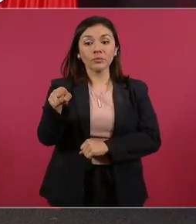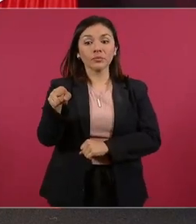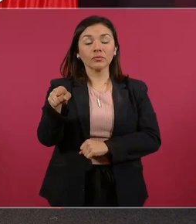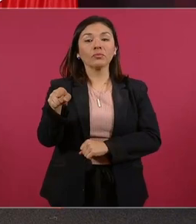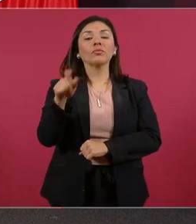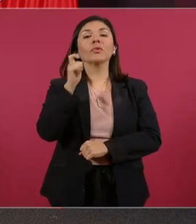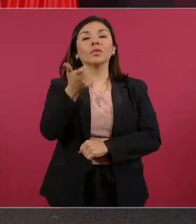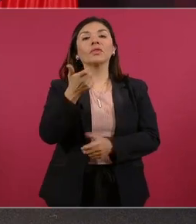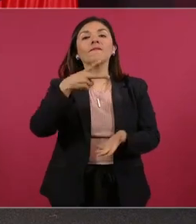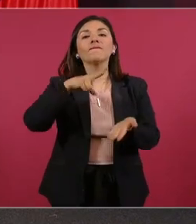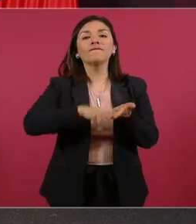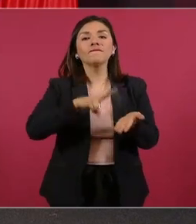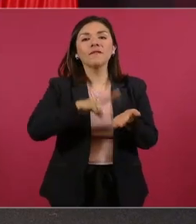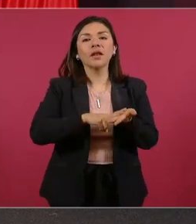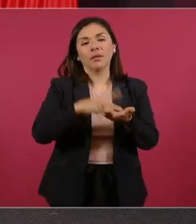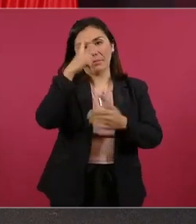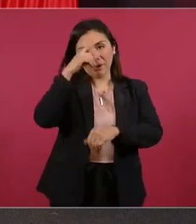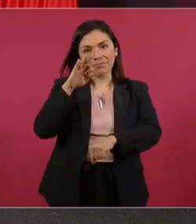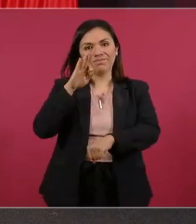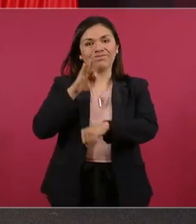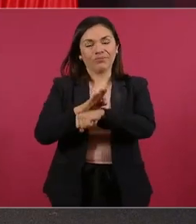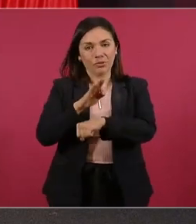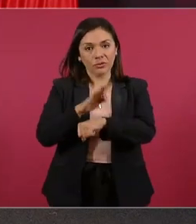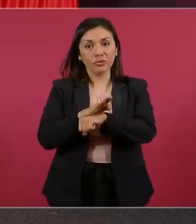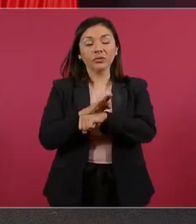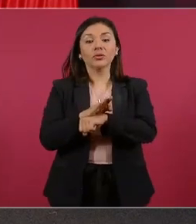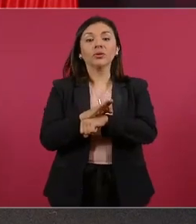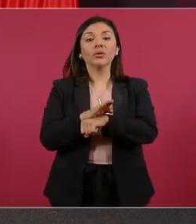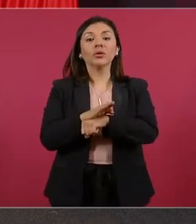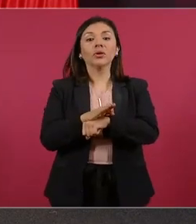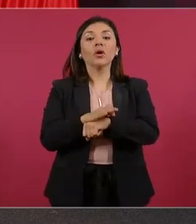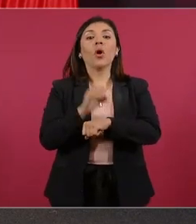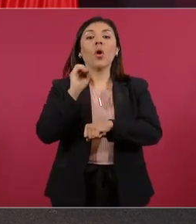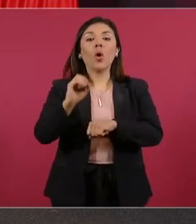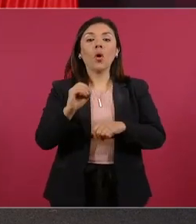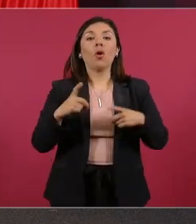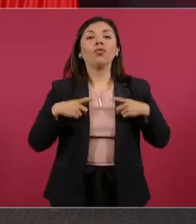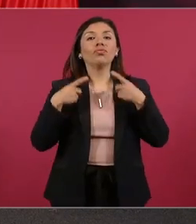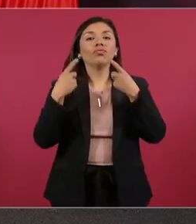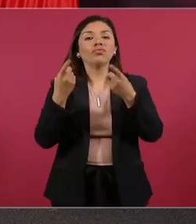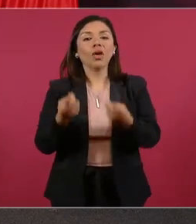los precios de garantía, la entrega de los